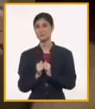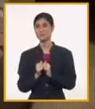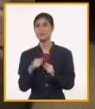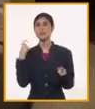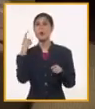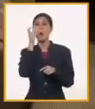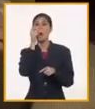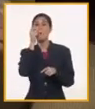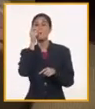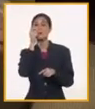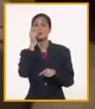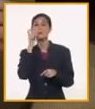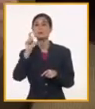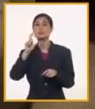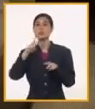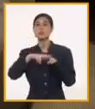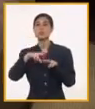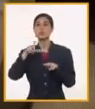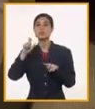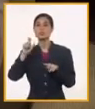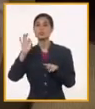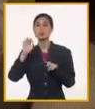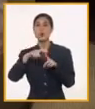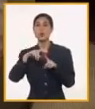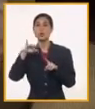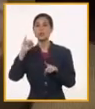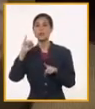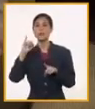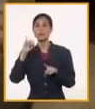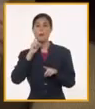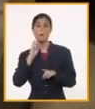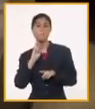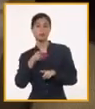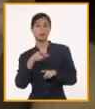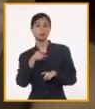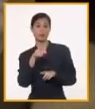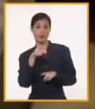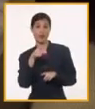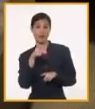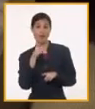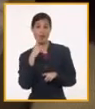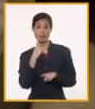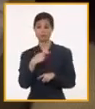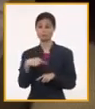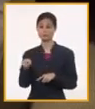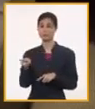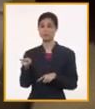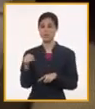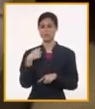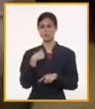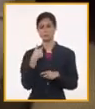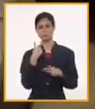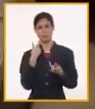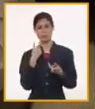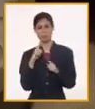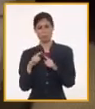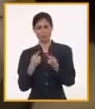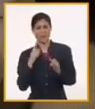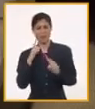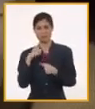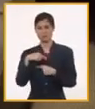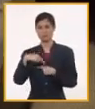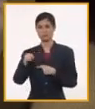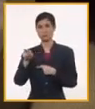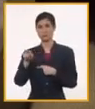entonces, ahí fue donde yo le dije, no, Fidel, ¿para qué vamos a mandar a Chomi? Mira, yo